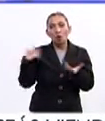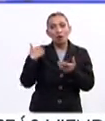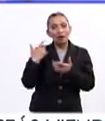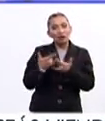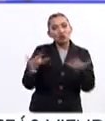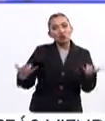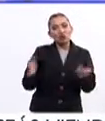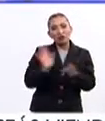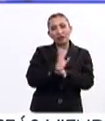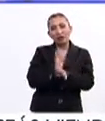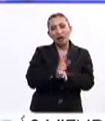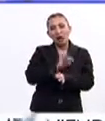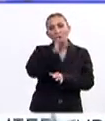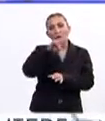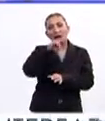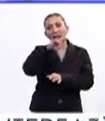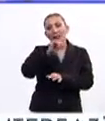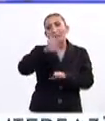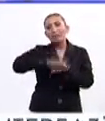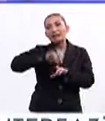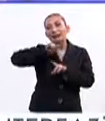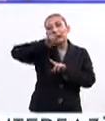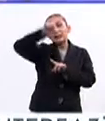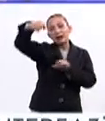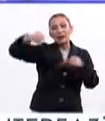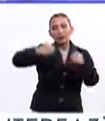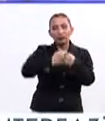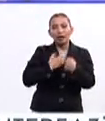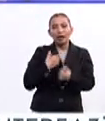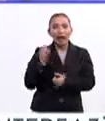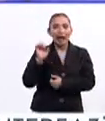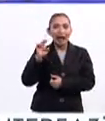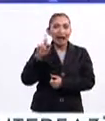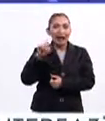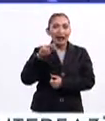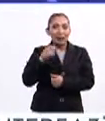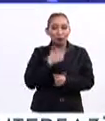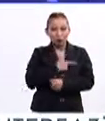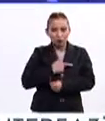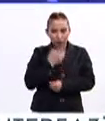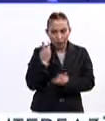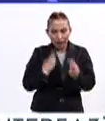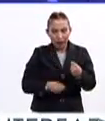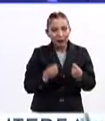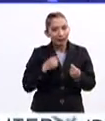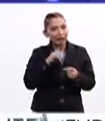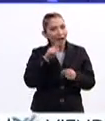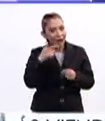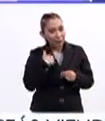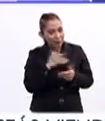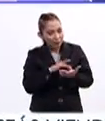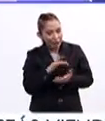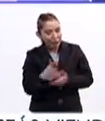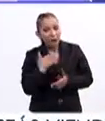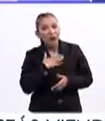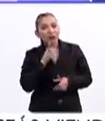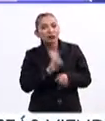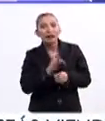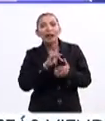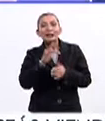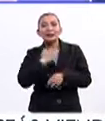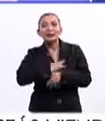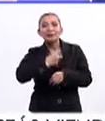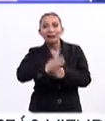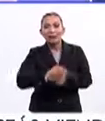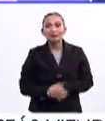y su cortometraje Juanita, más allá de las fronteras. Bienvenida, Elena, muchísimas gracias por estar con nosotros. ¿Qué tal? Buenos días, Ana, Omar, muchas gracias